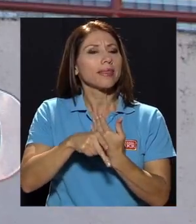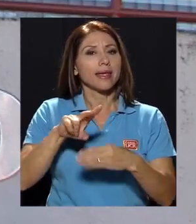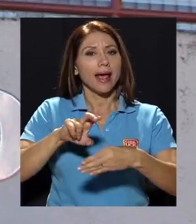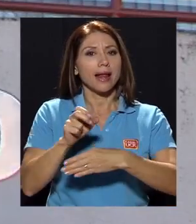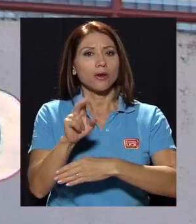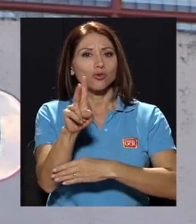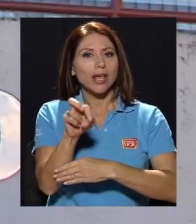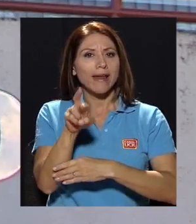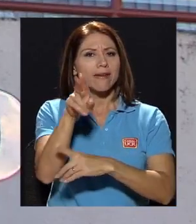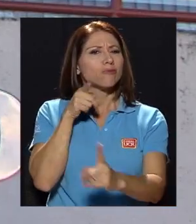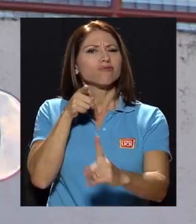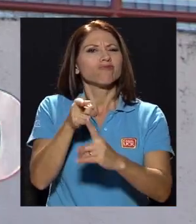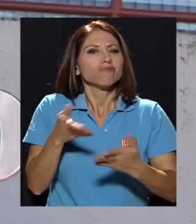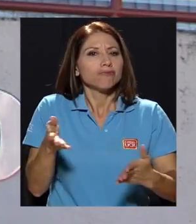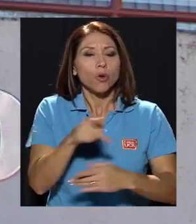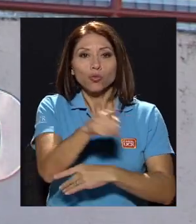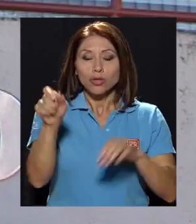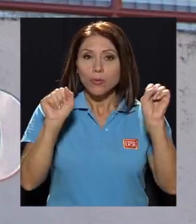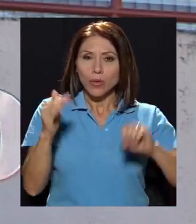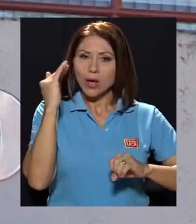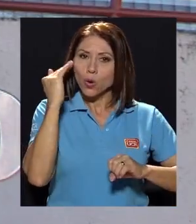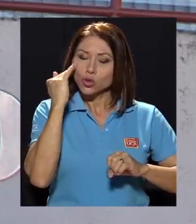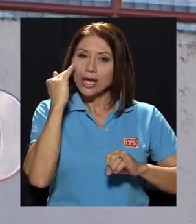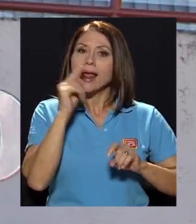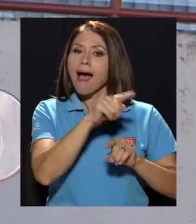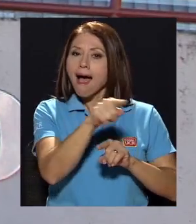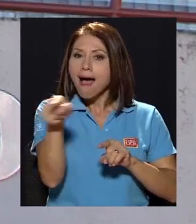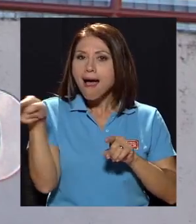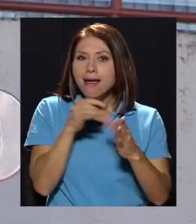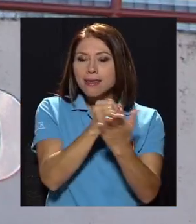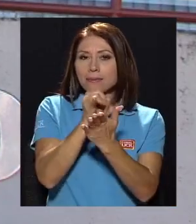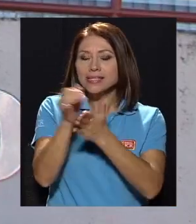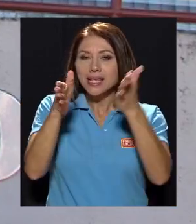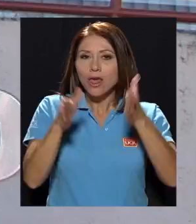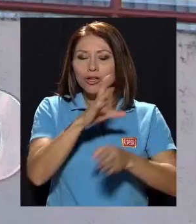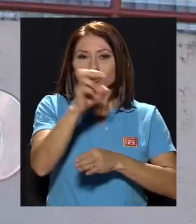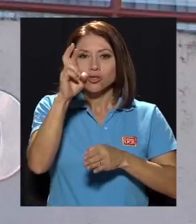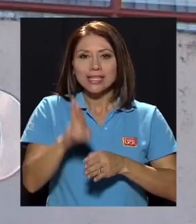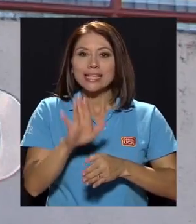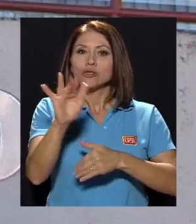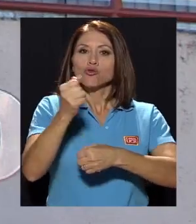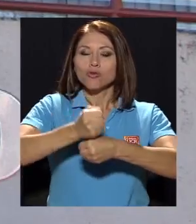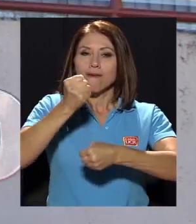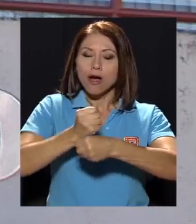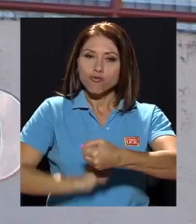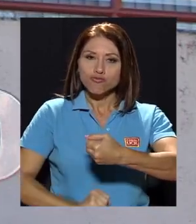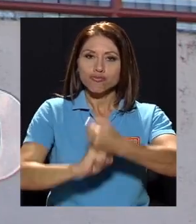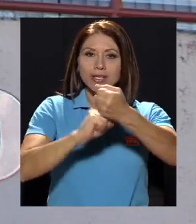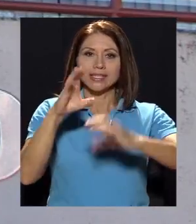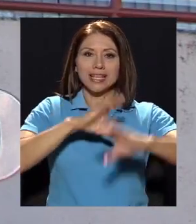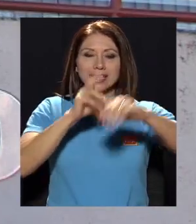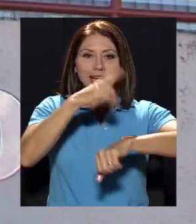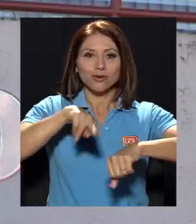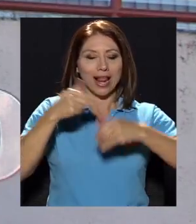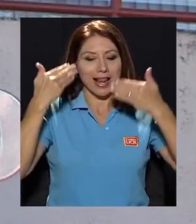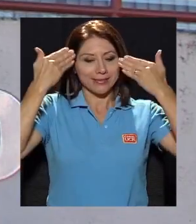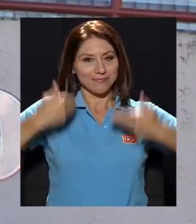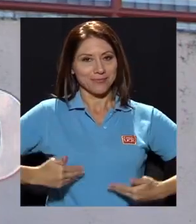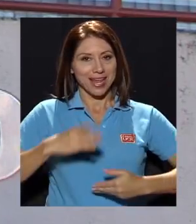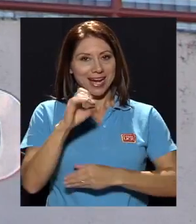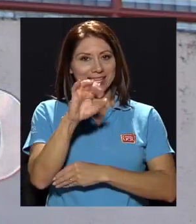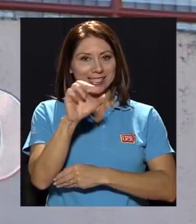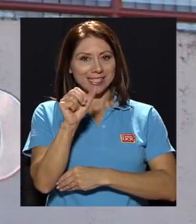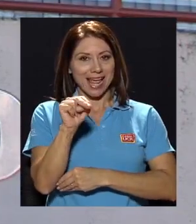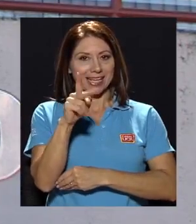UCR es que usted pueda conocer los aportes de estos investigadores costarricenses en la ciencia nacional. Le saluda Cristian Esquivel. Y